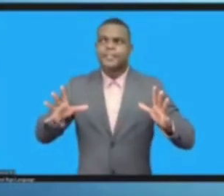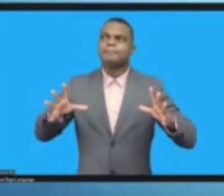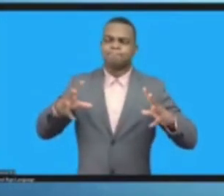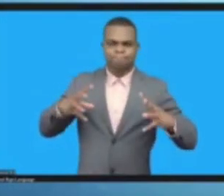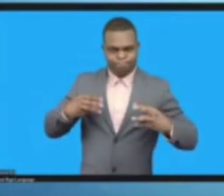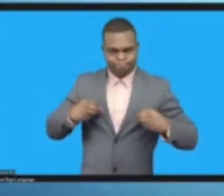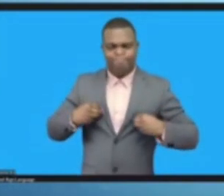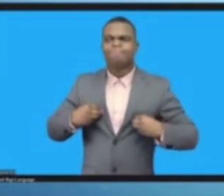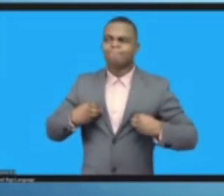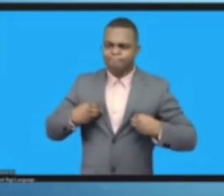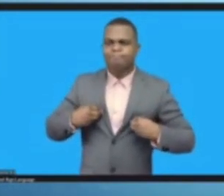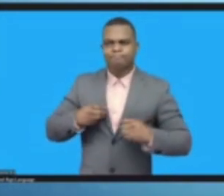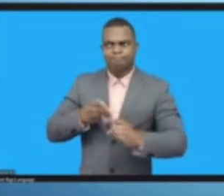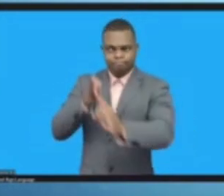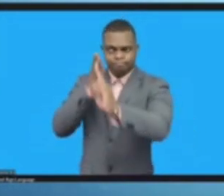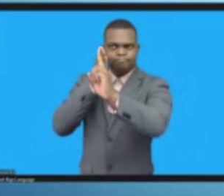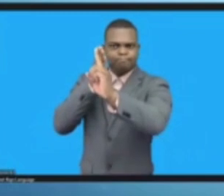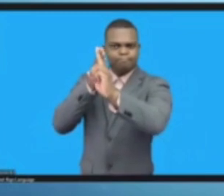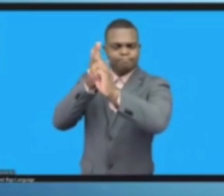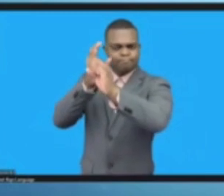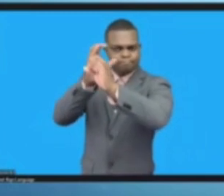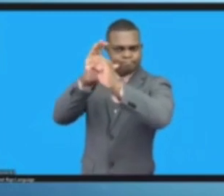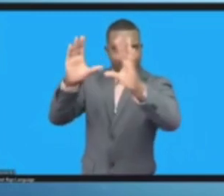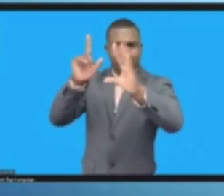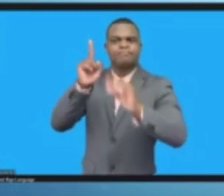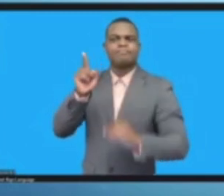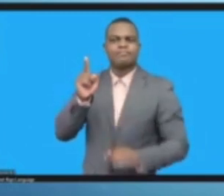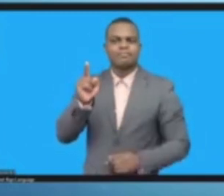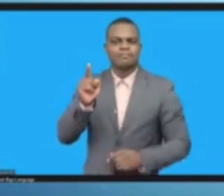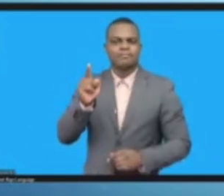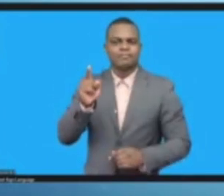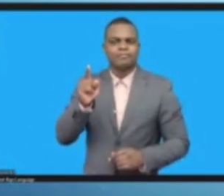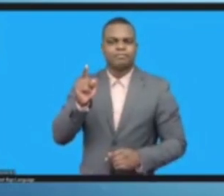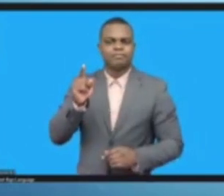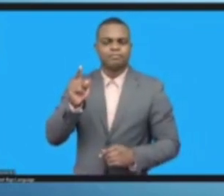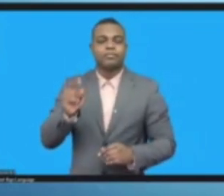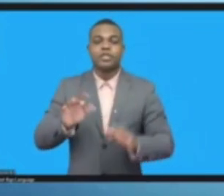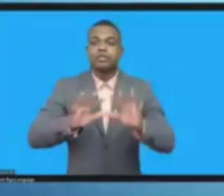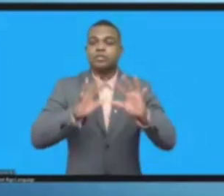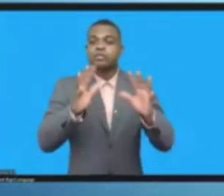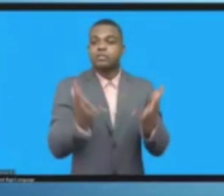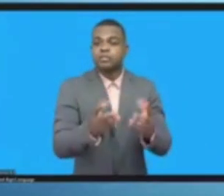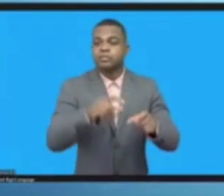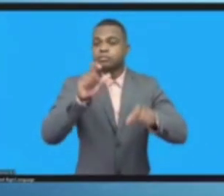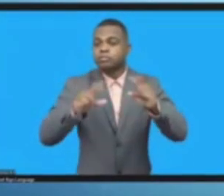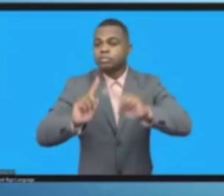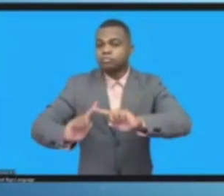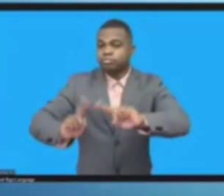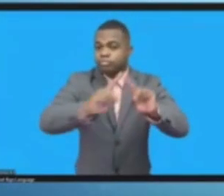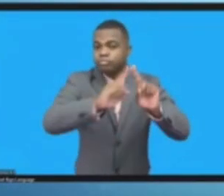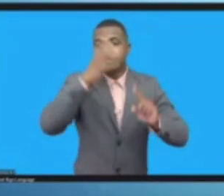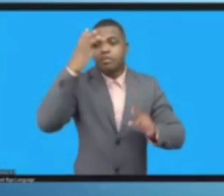desperdiciar la mayor oportunidad que ha tenido la humanidad para crear